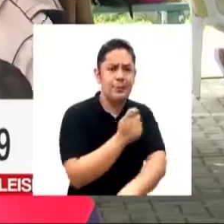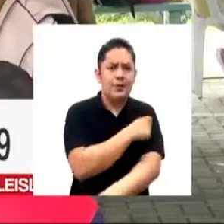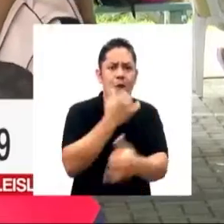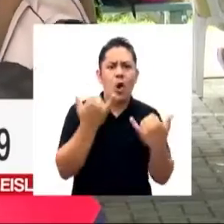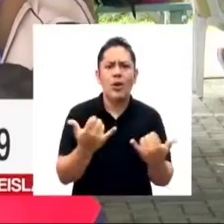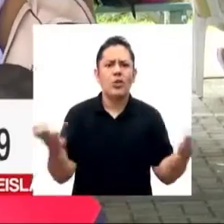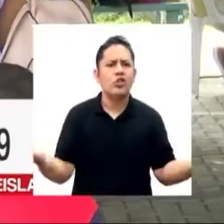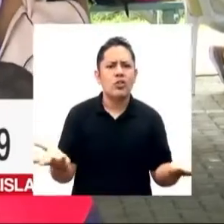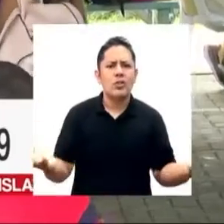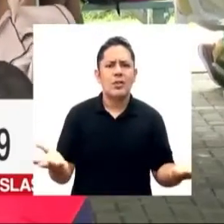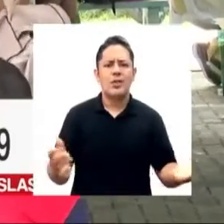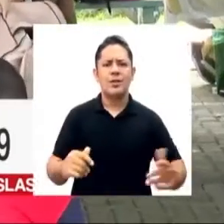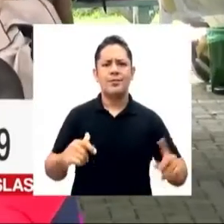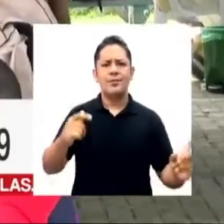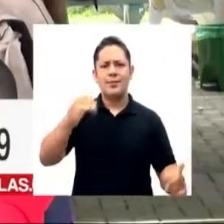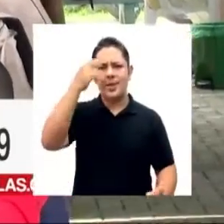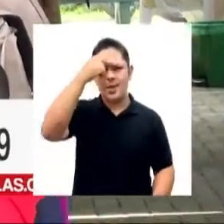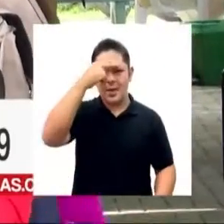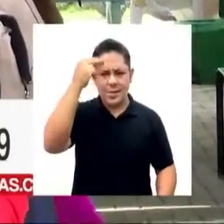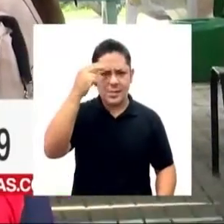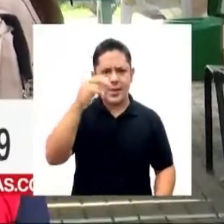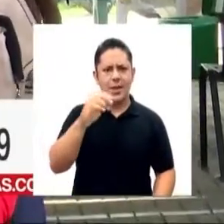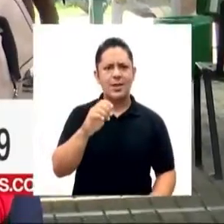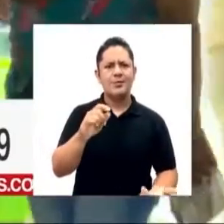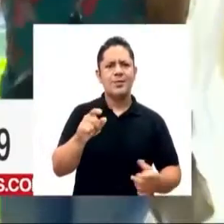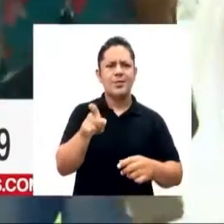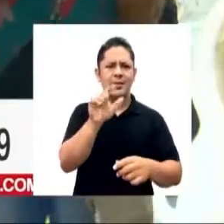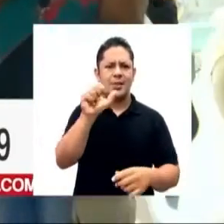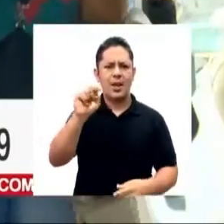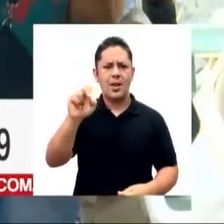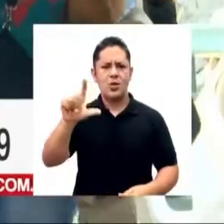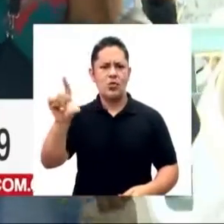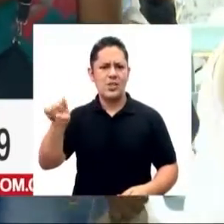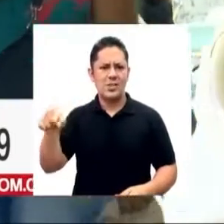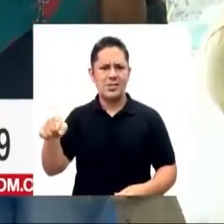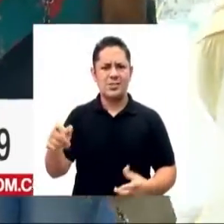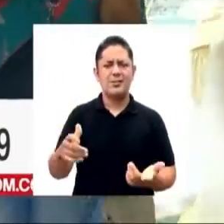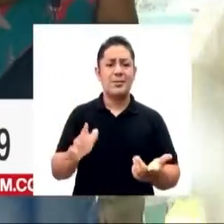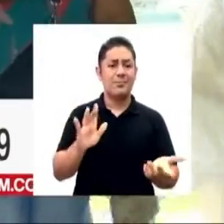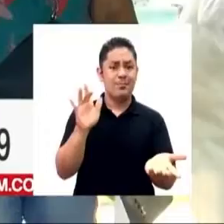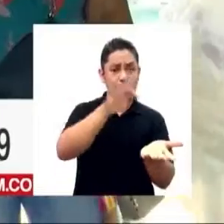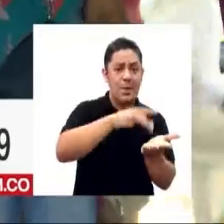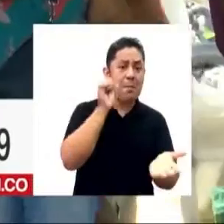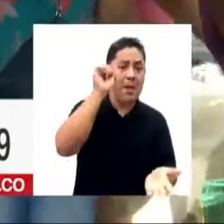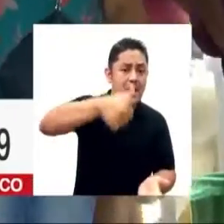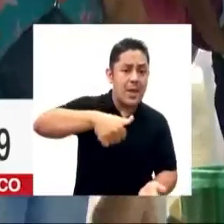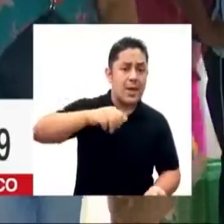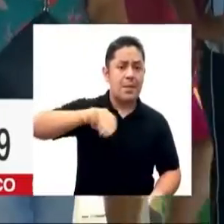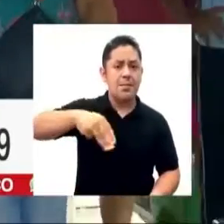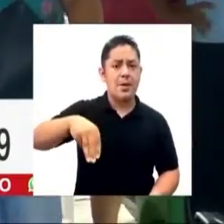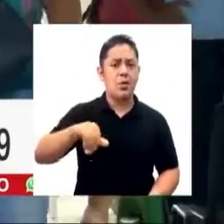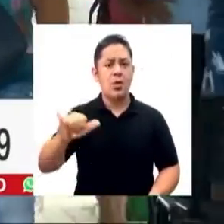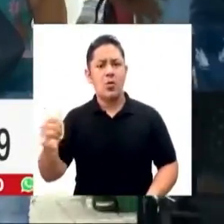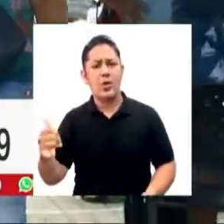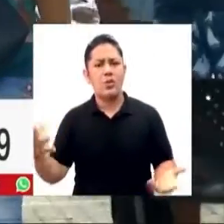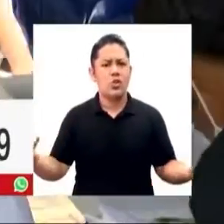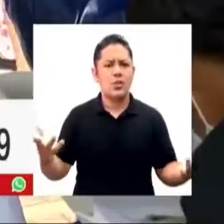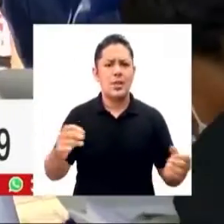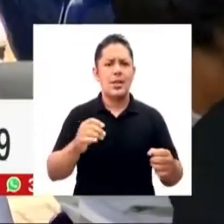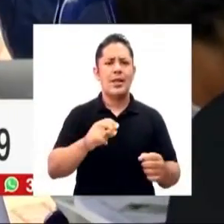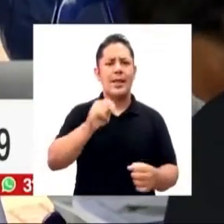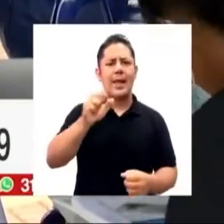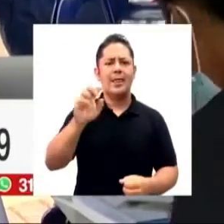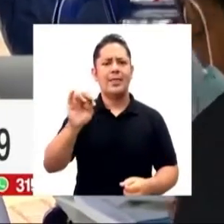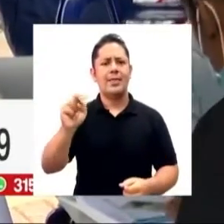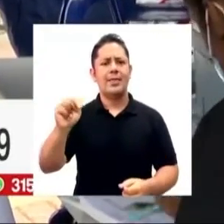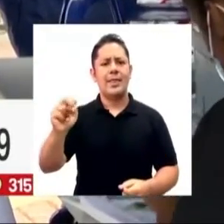la jornada de vacunación transcurre en la parroquia Santa María, Estrella del Mar. Mañana, miércoles y jueves, se trasladarán al